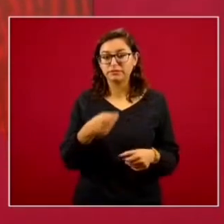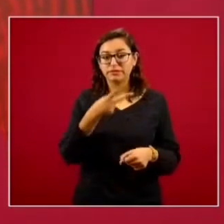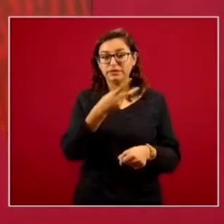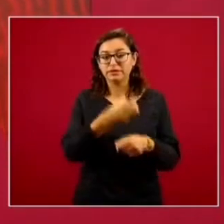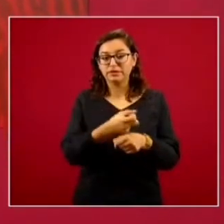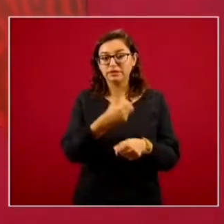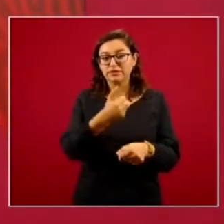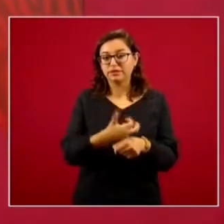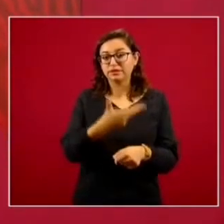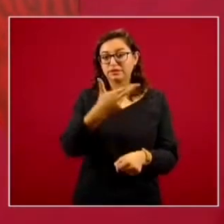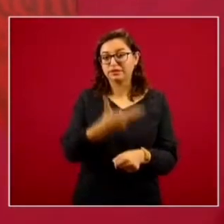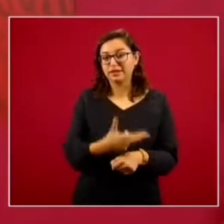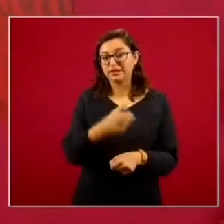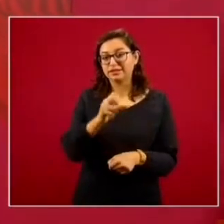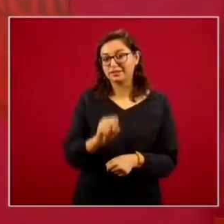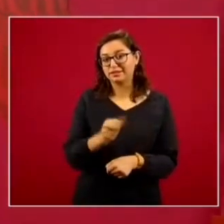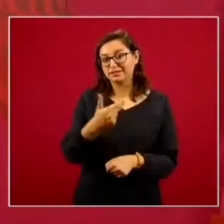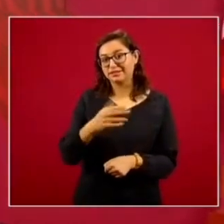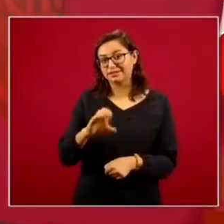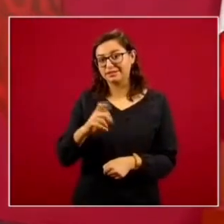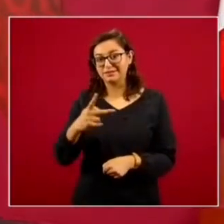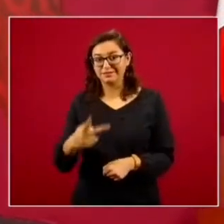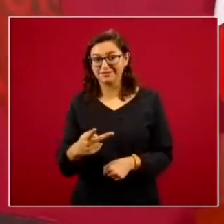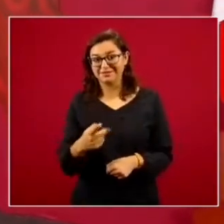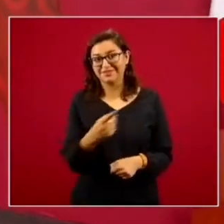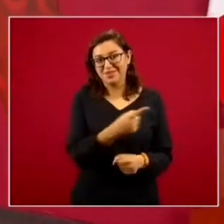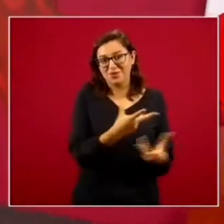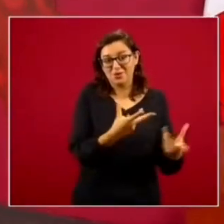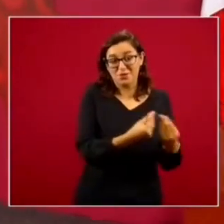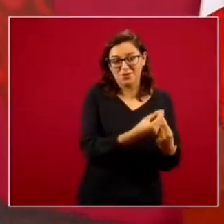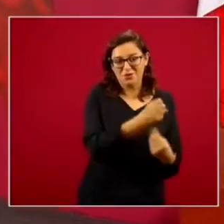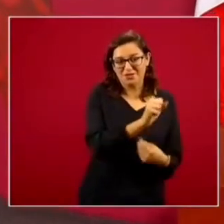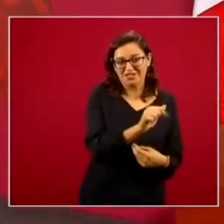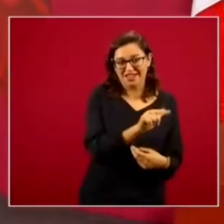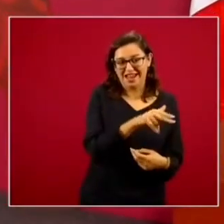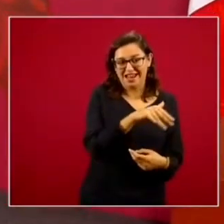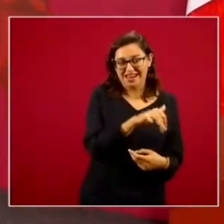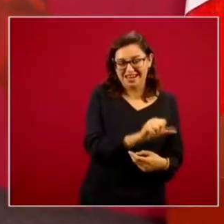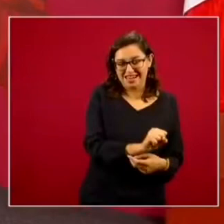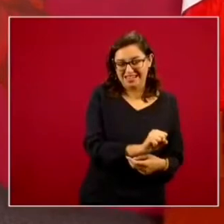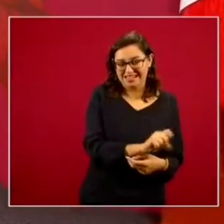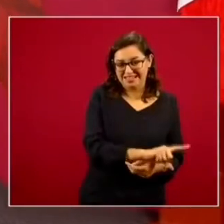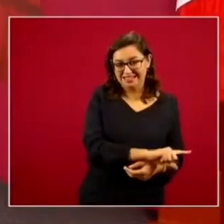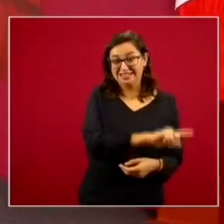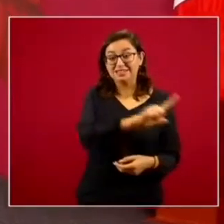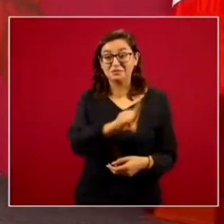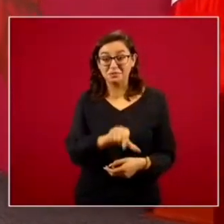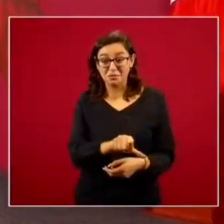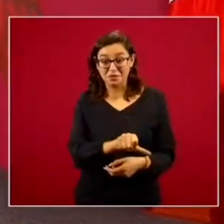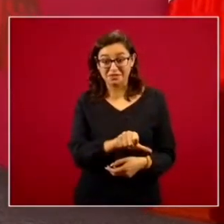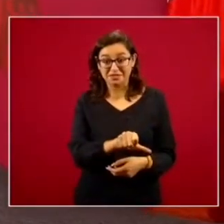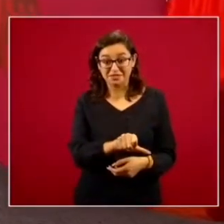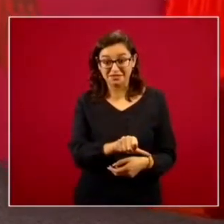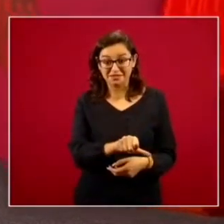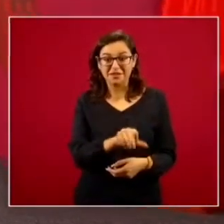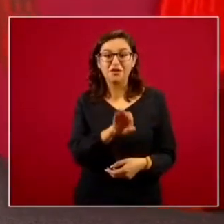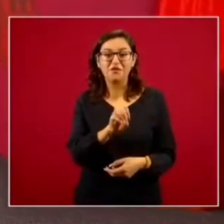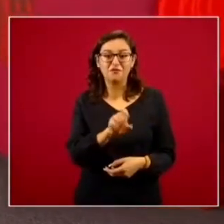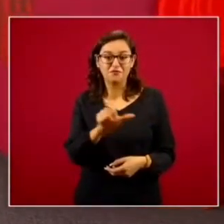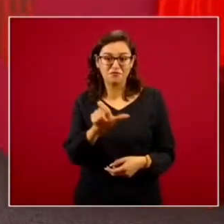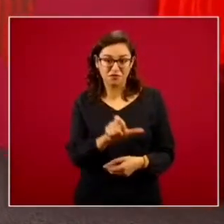subsecretario de Hacienda de Salinas, pasa a ser el secretario de Hacienda de